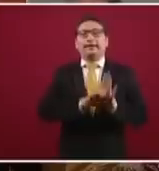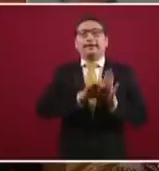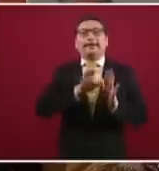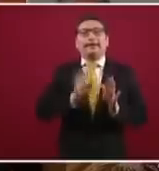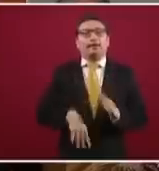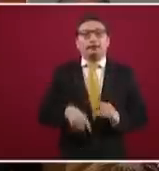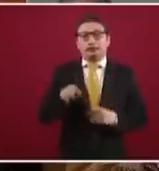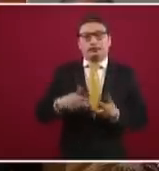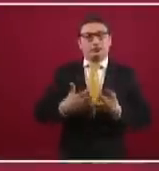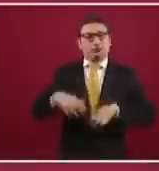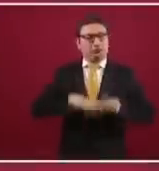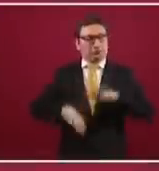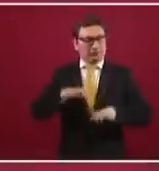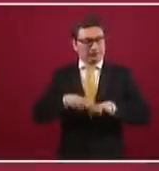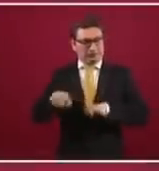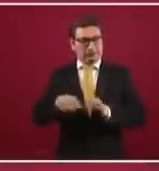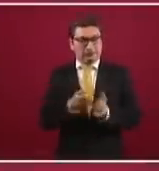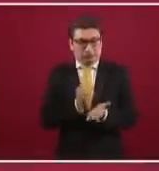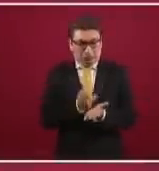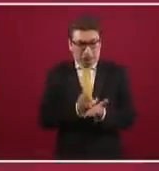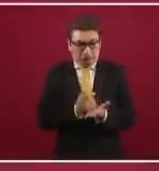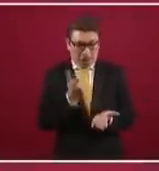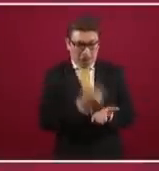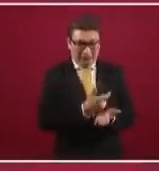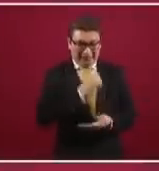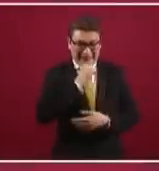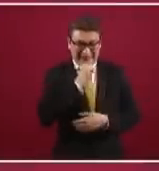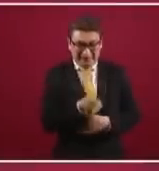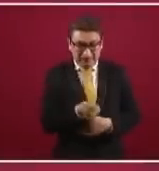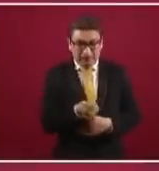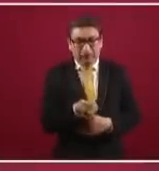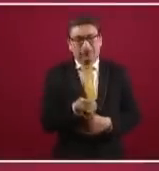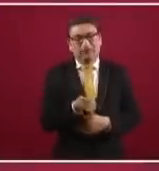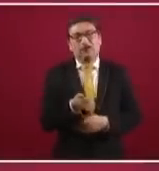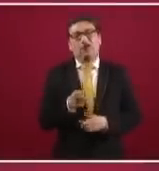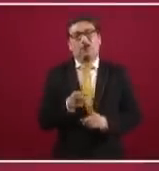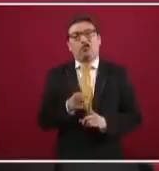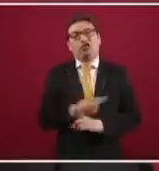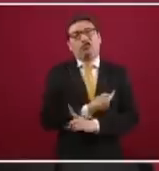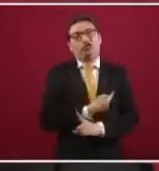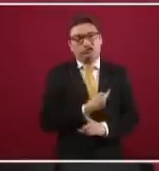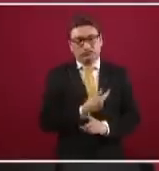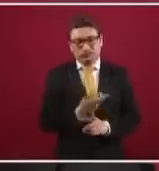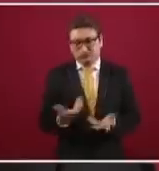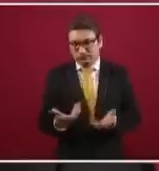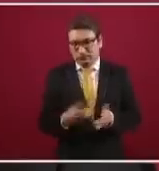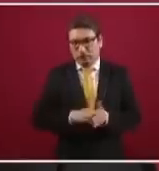evade el pago de impuestos, que